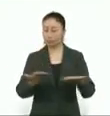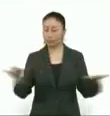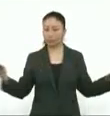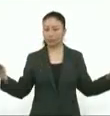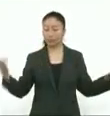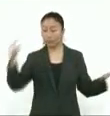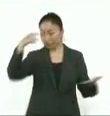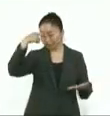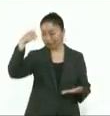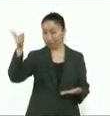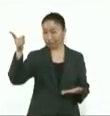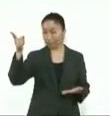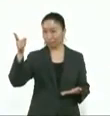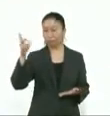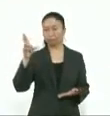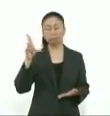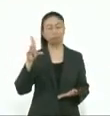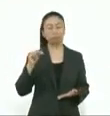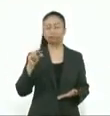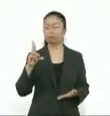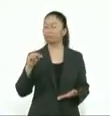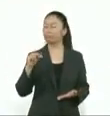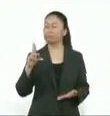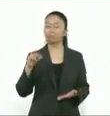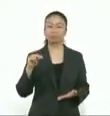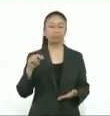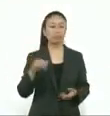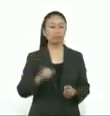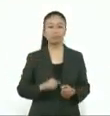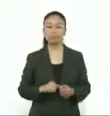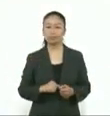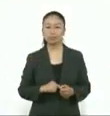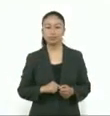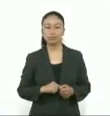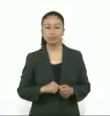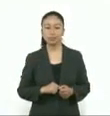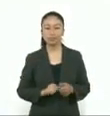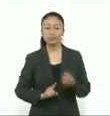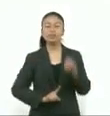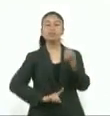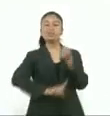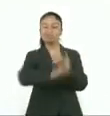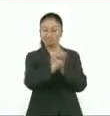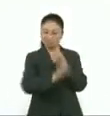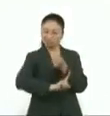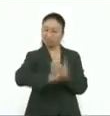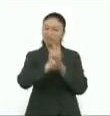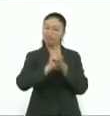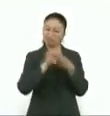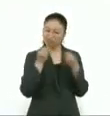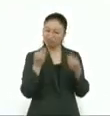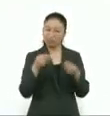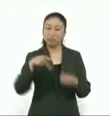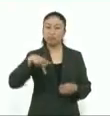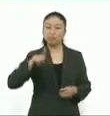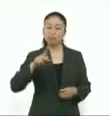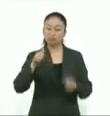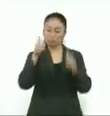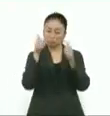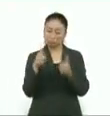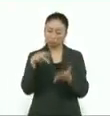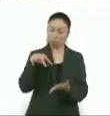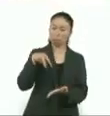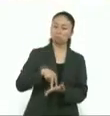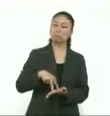sido fácil llegar, no ha sido fácil, nos pusieron muchos obstáculos, pero hoy estamos aquí de